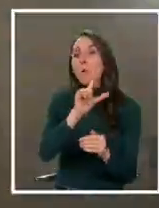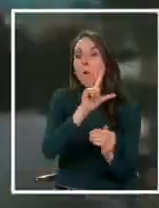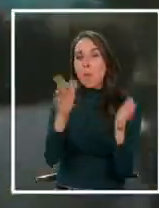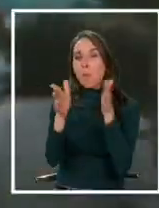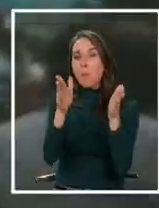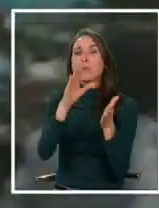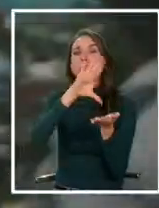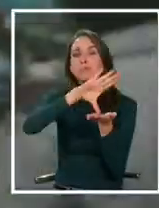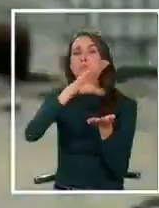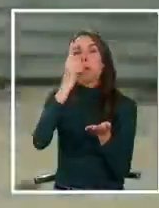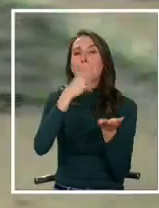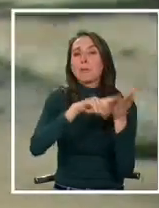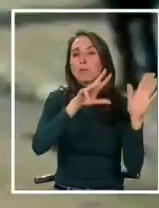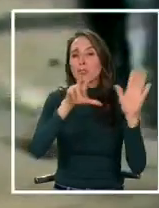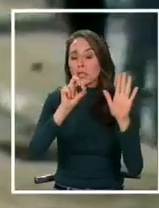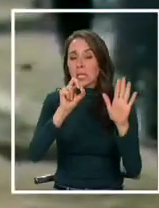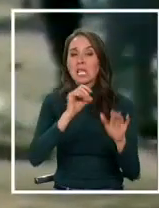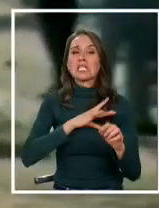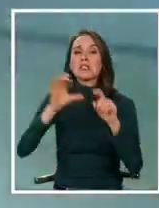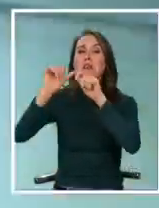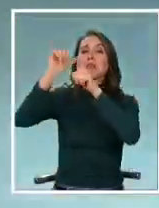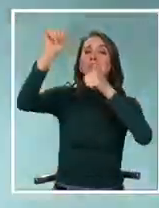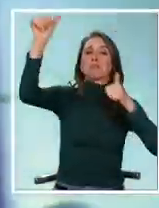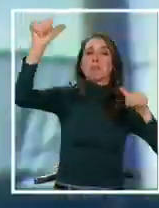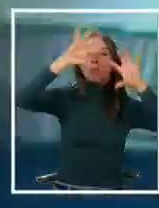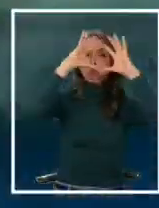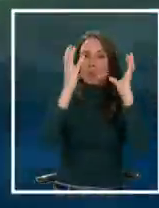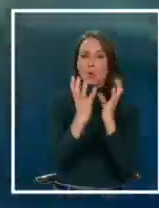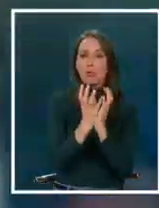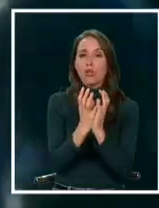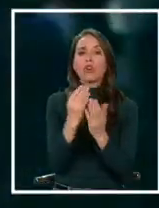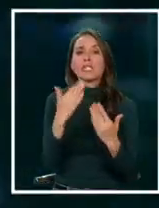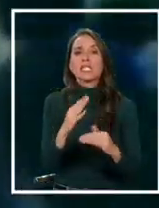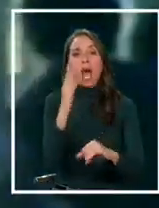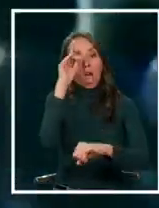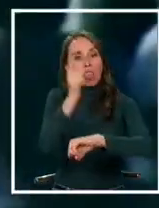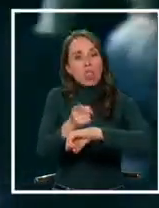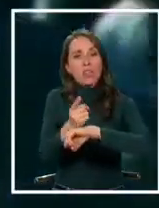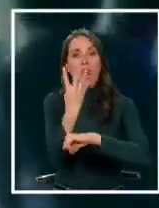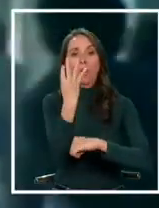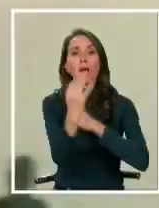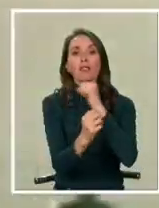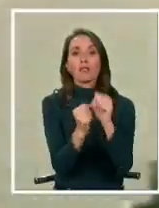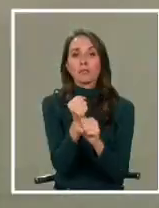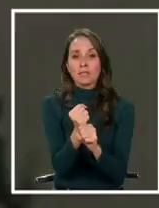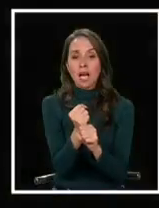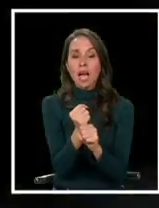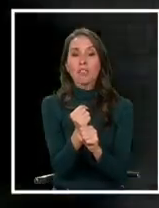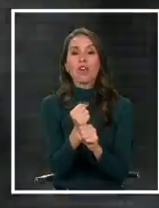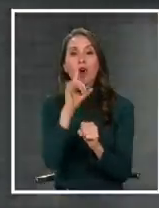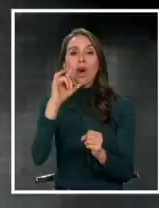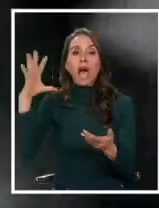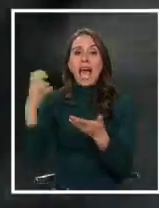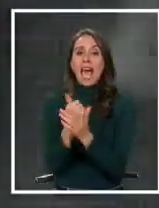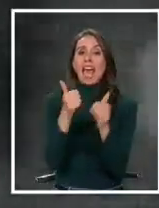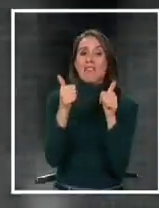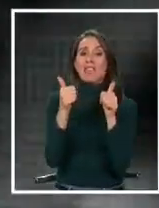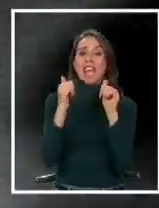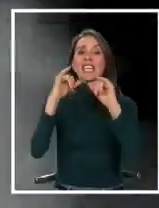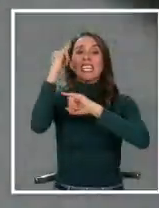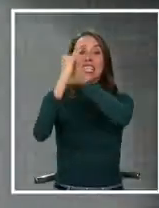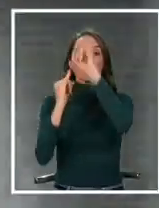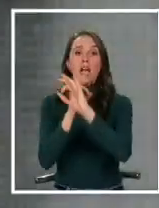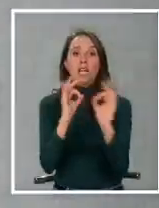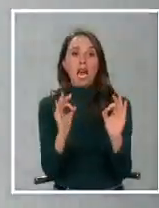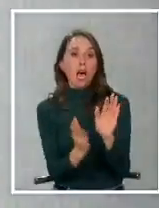del mundo La dictadura entraba en su año 14 y los éxitos a nivel internacional eran nulos pa es la revista de